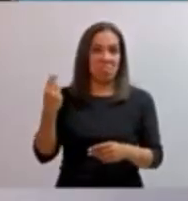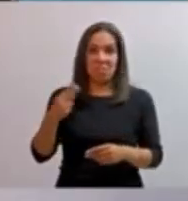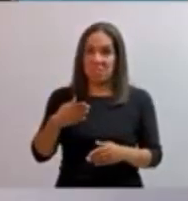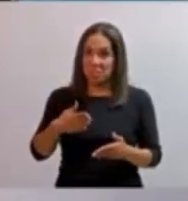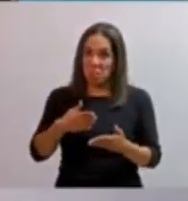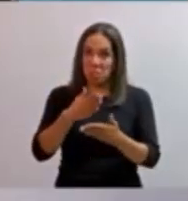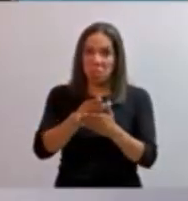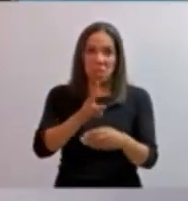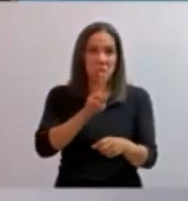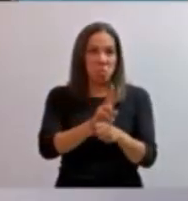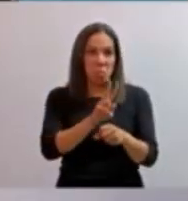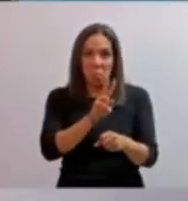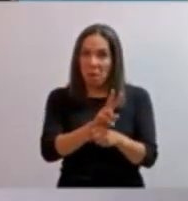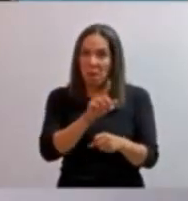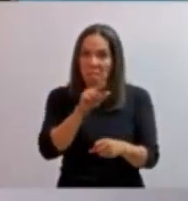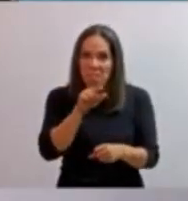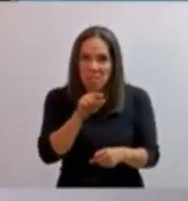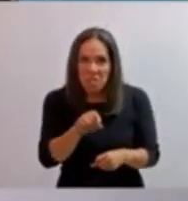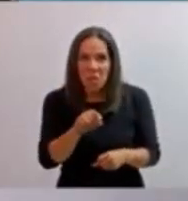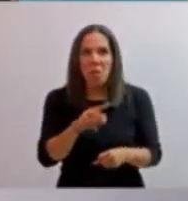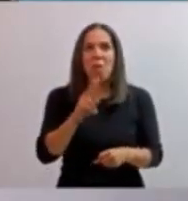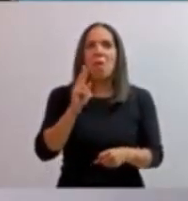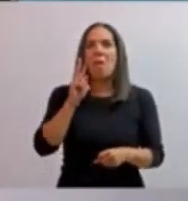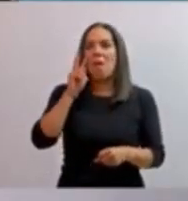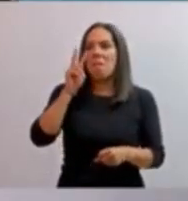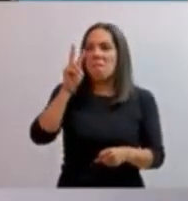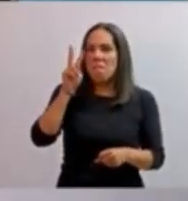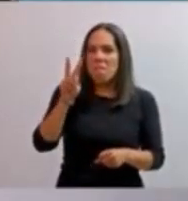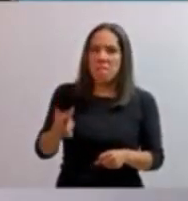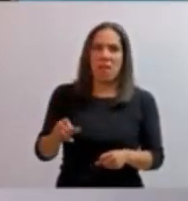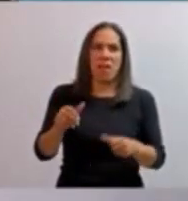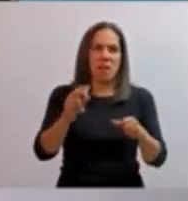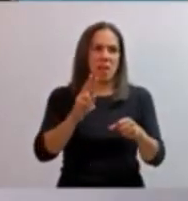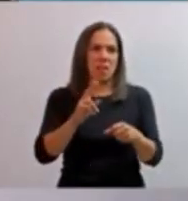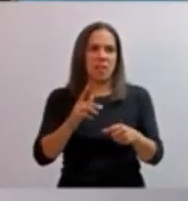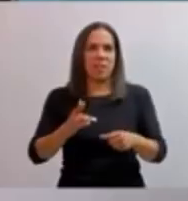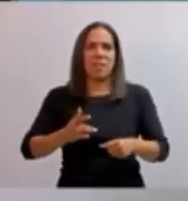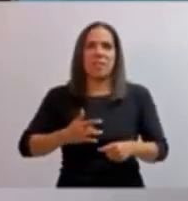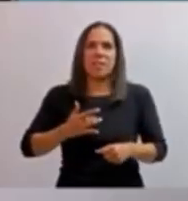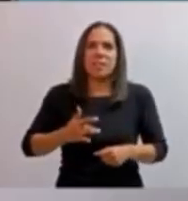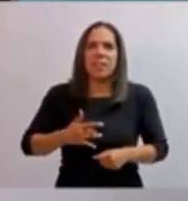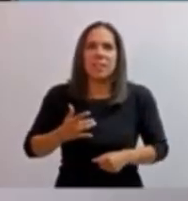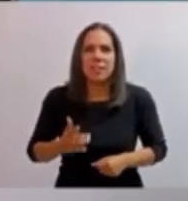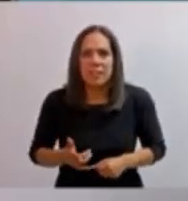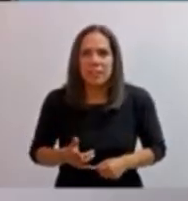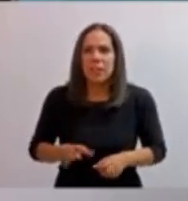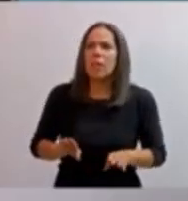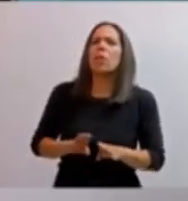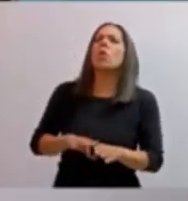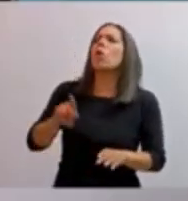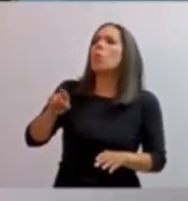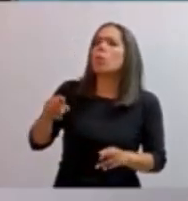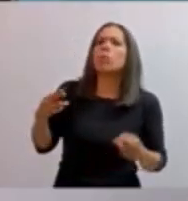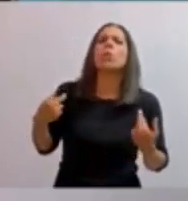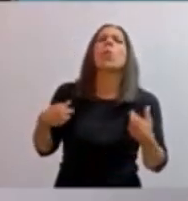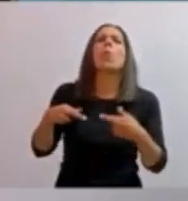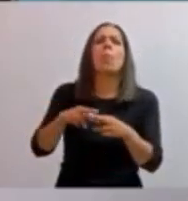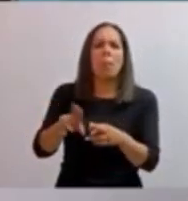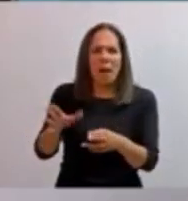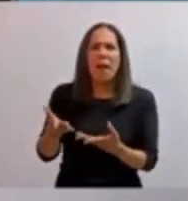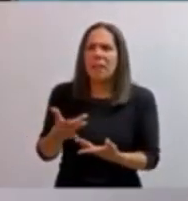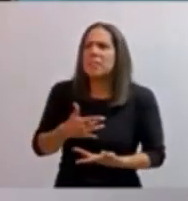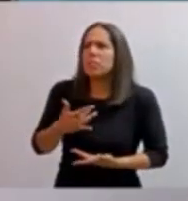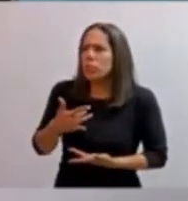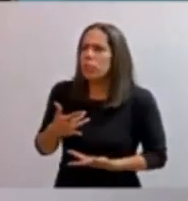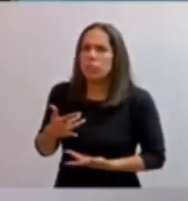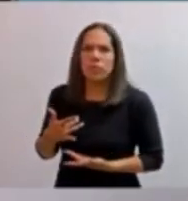los docentes quieren, que se les vea, que se les observe, que se vean sus prácticas y se les diga, vamos bien o vamos a